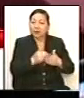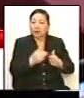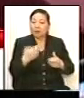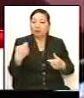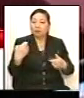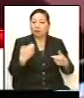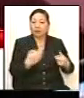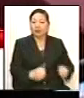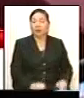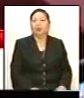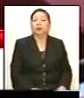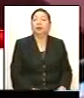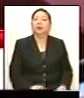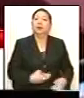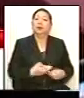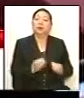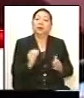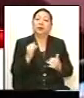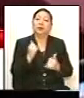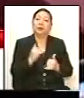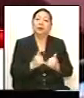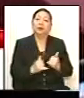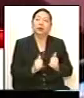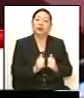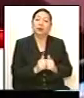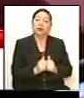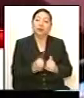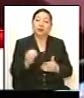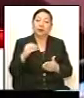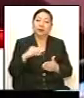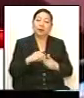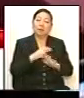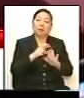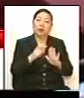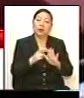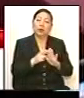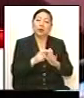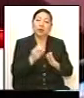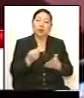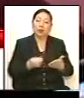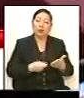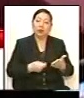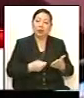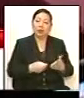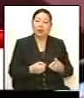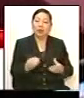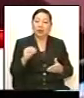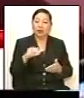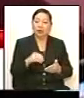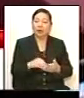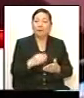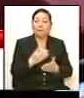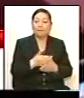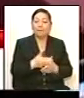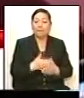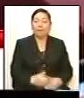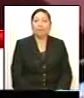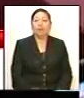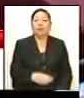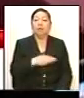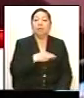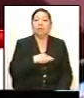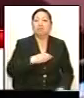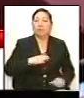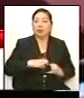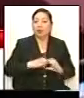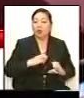Proinversión, cuyo proceso concluye con la adjudicación del proyecto y la suscripción del contrato de la concesión por parte del Ministerio de